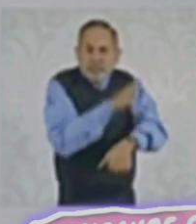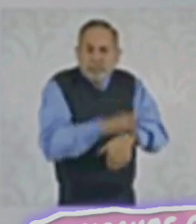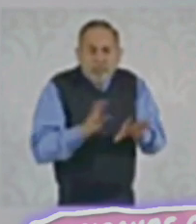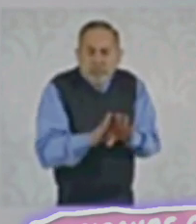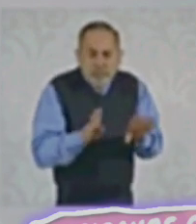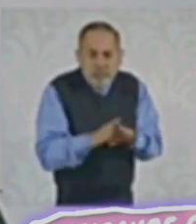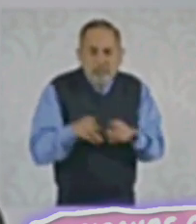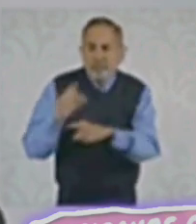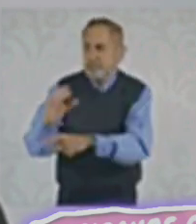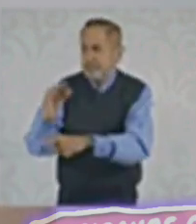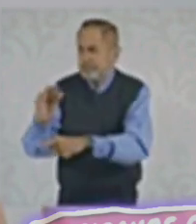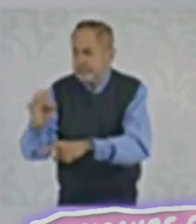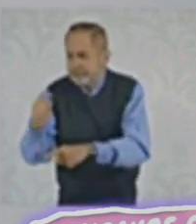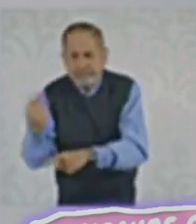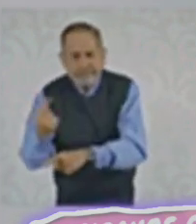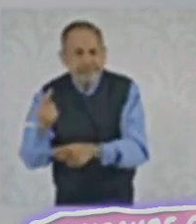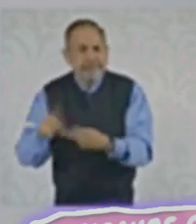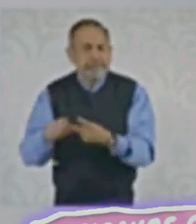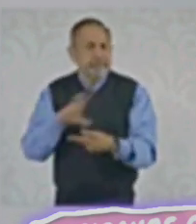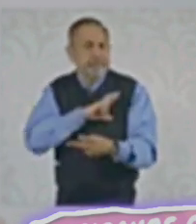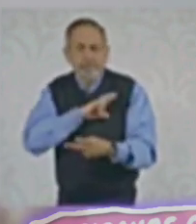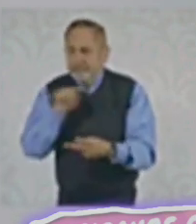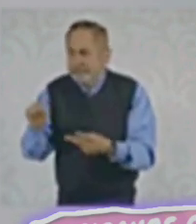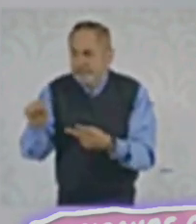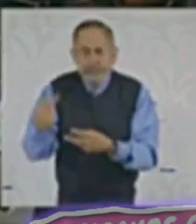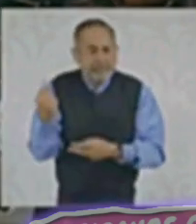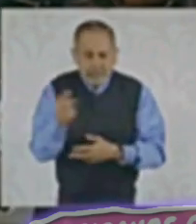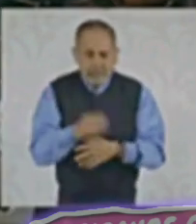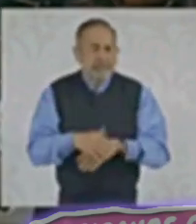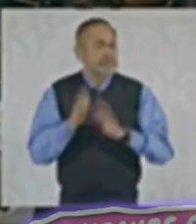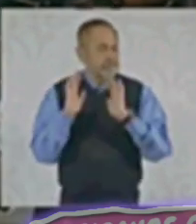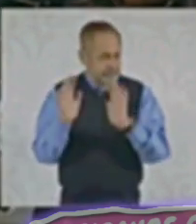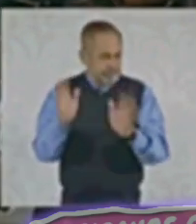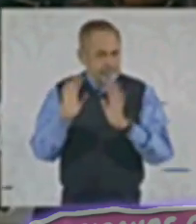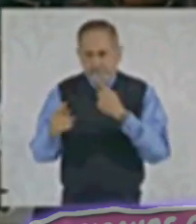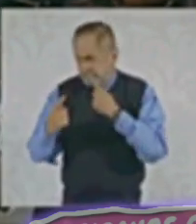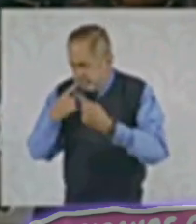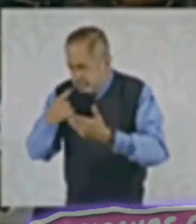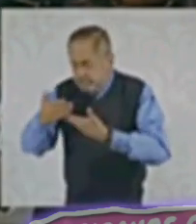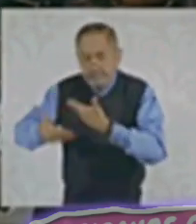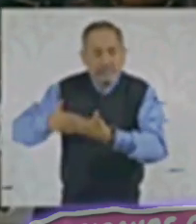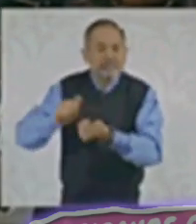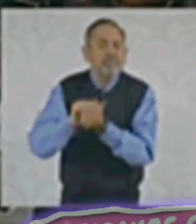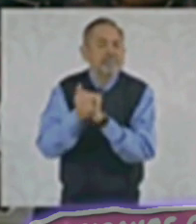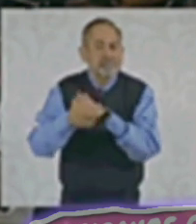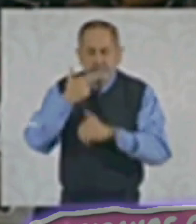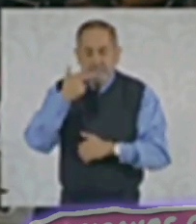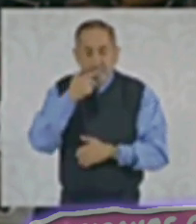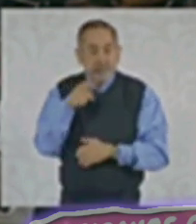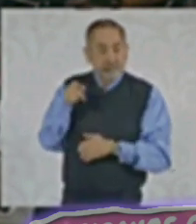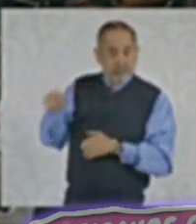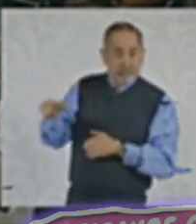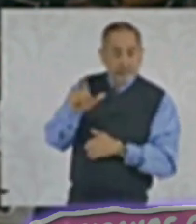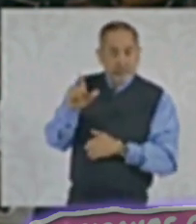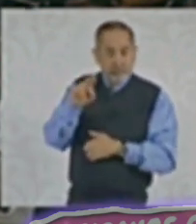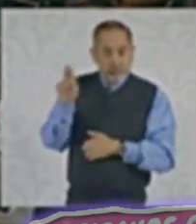privados? Todo ello lo estamos trabajando, va muy avanzado porque Luz Helena ha coordinado este